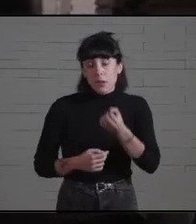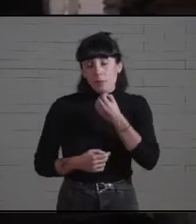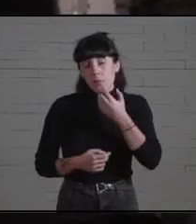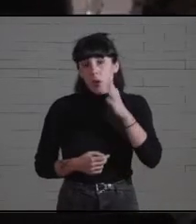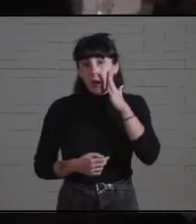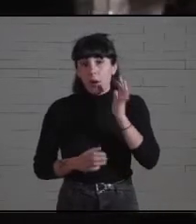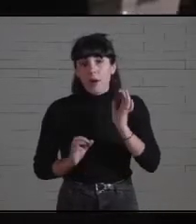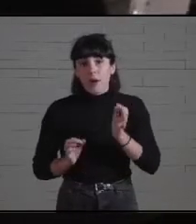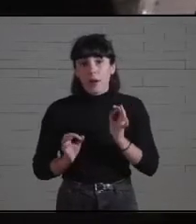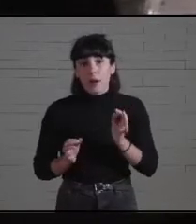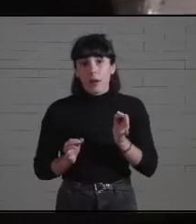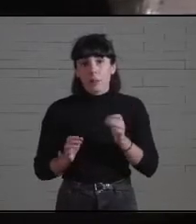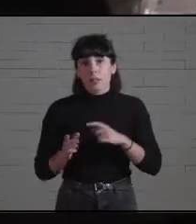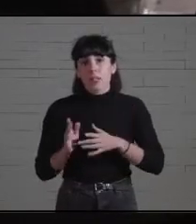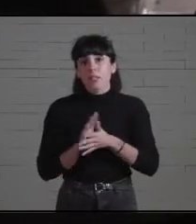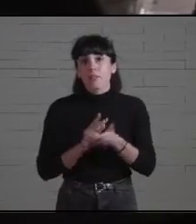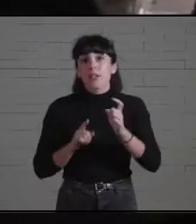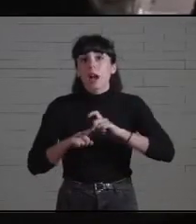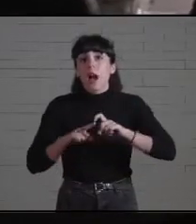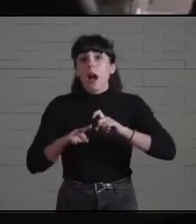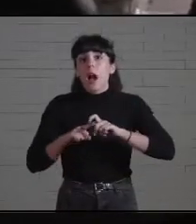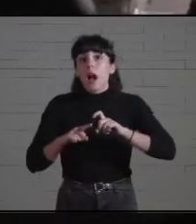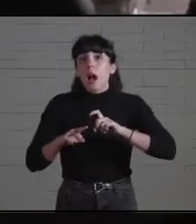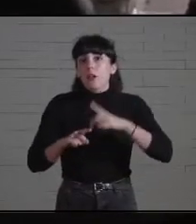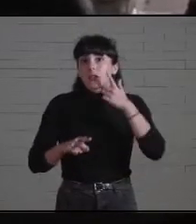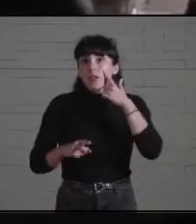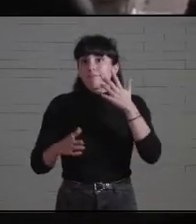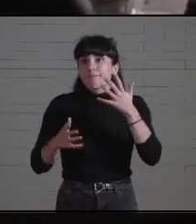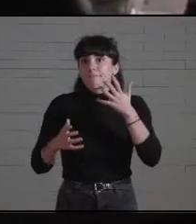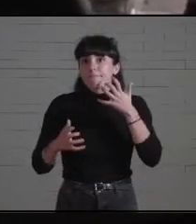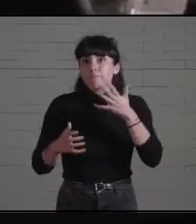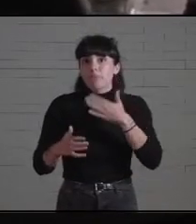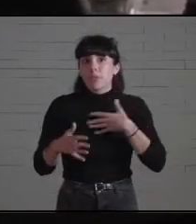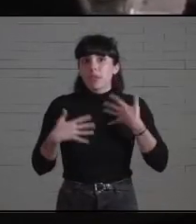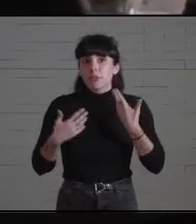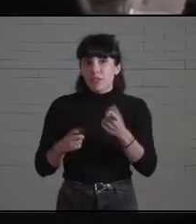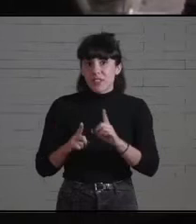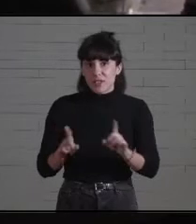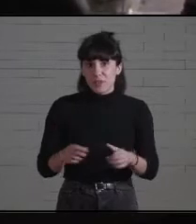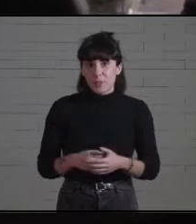después hay cosas que nos sorprenden, ¿no?, viendo estos datos.